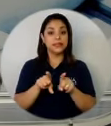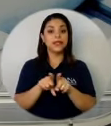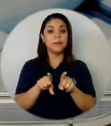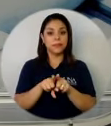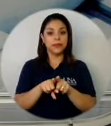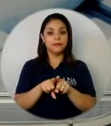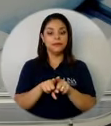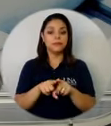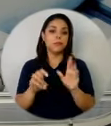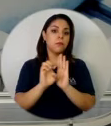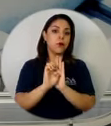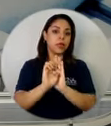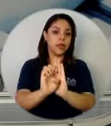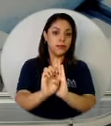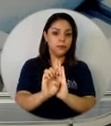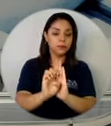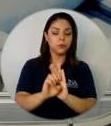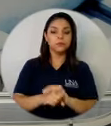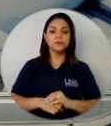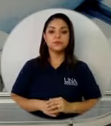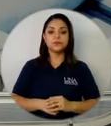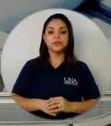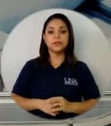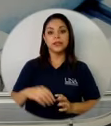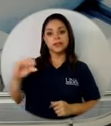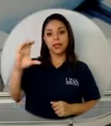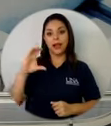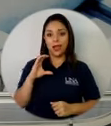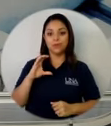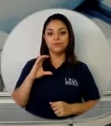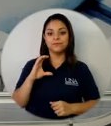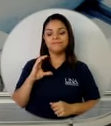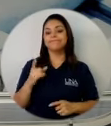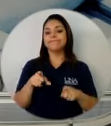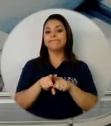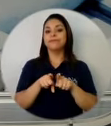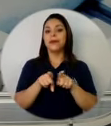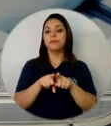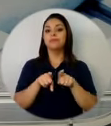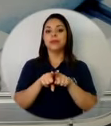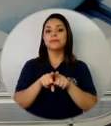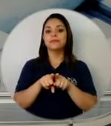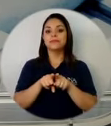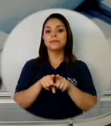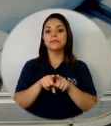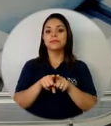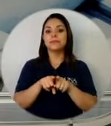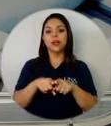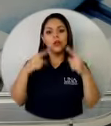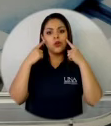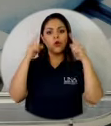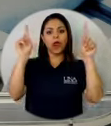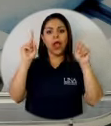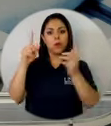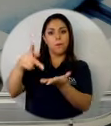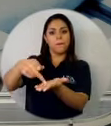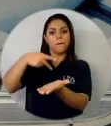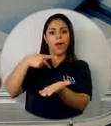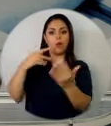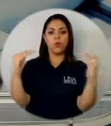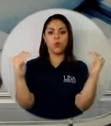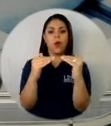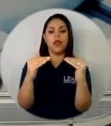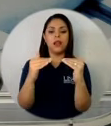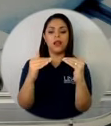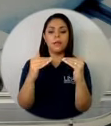también desde, por ejemplo, otra brecha que es importante es la salarial, ¿verdad? Entonces también equiparar un pago igual